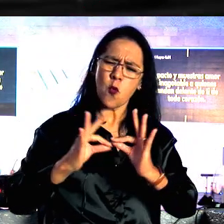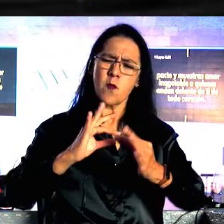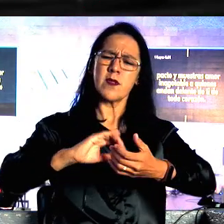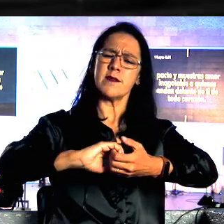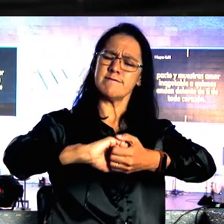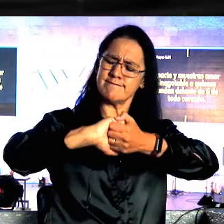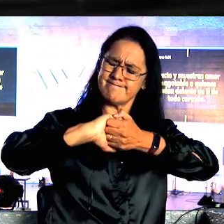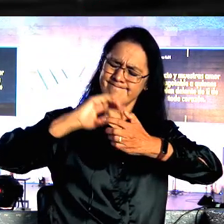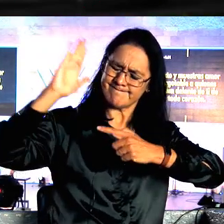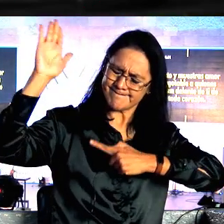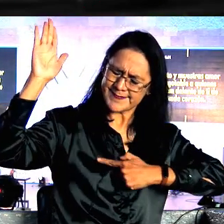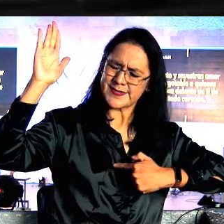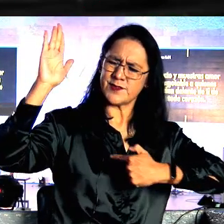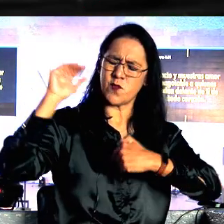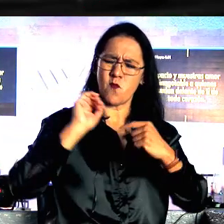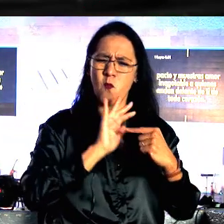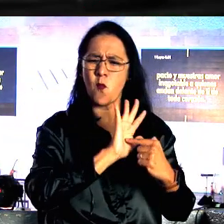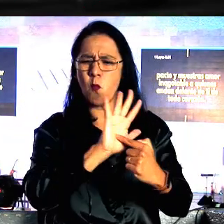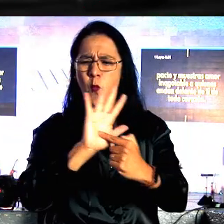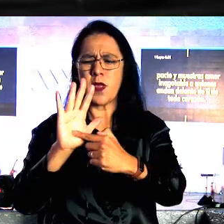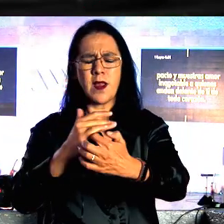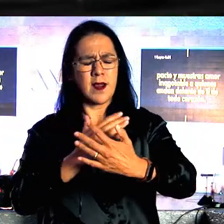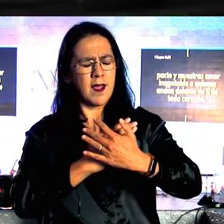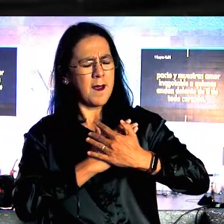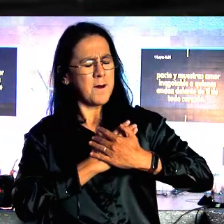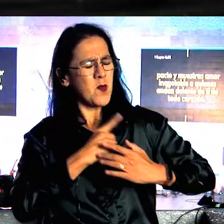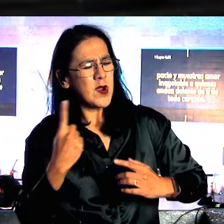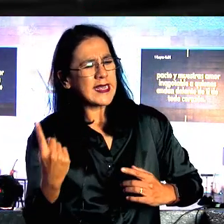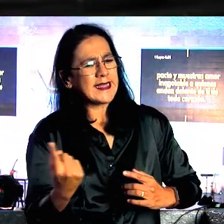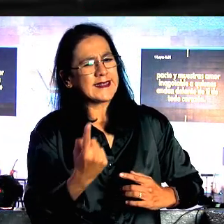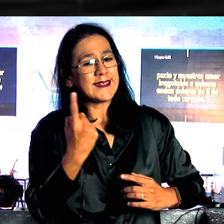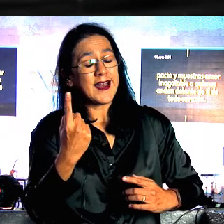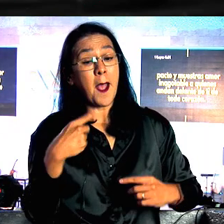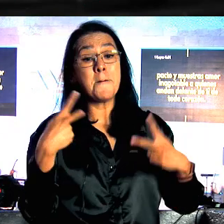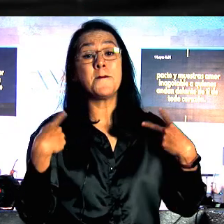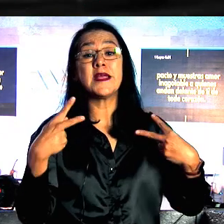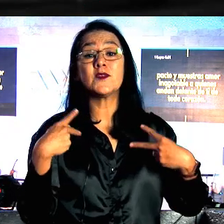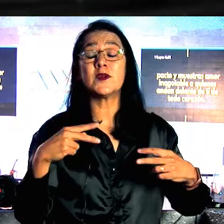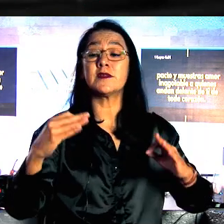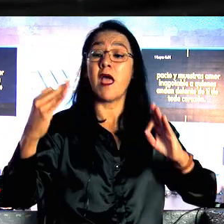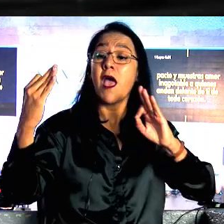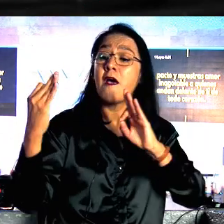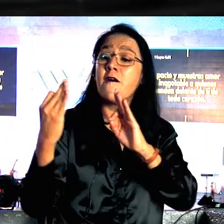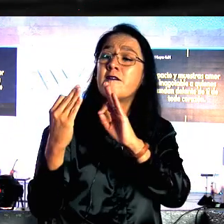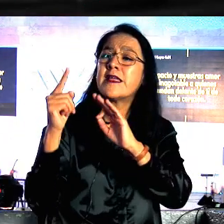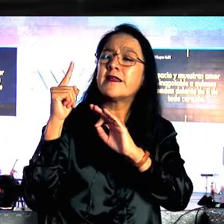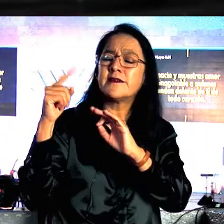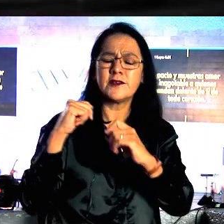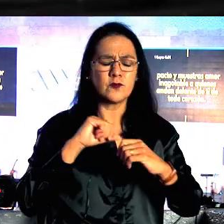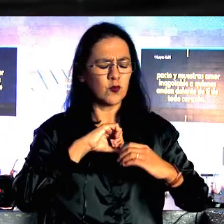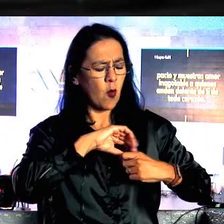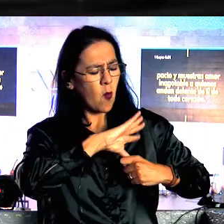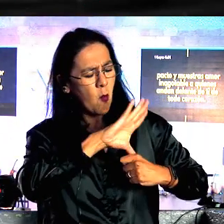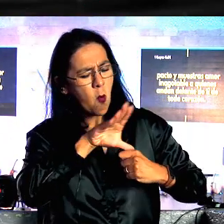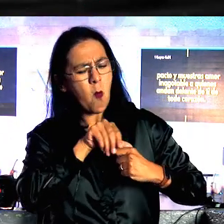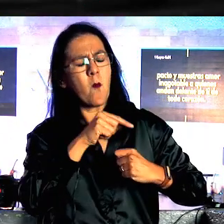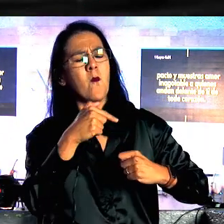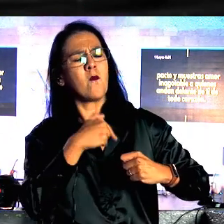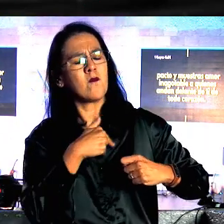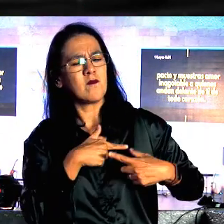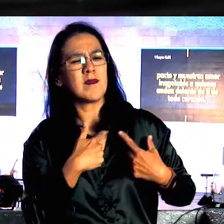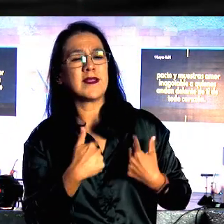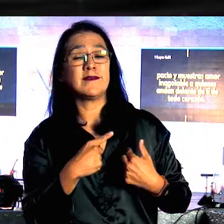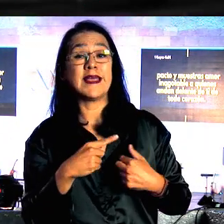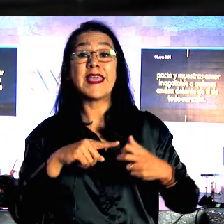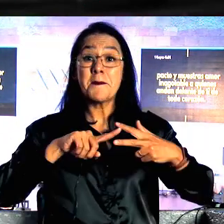muestras amor inagotable a quienes andan delante de Ti de todo corazón. Así comienza Él